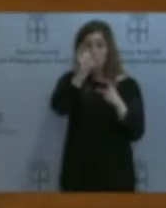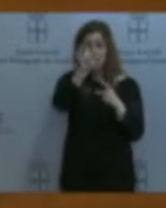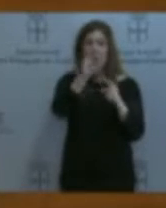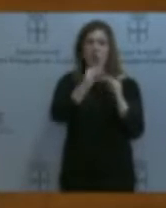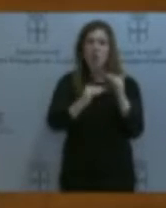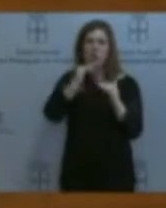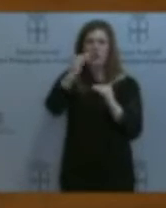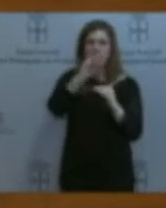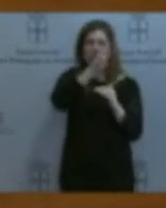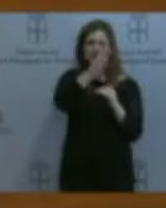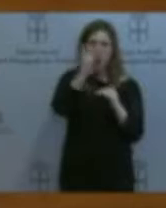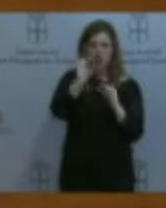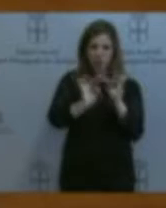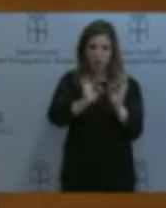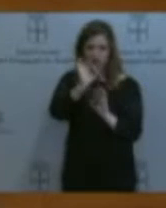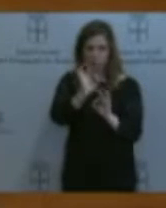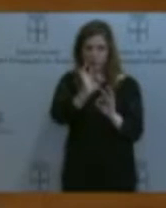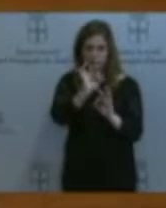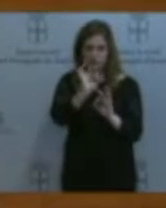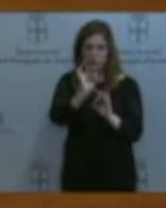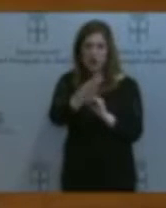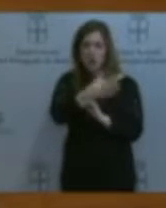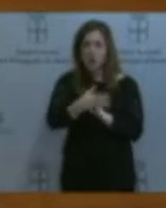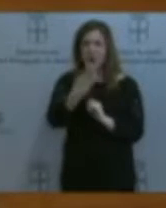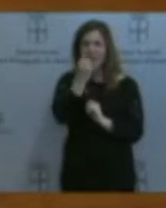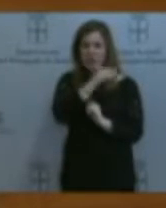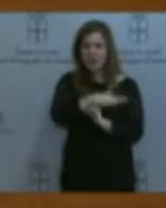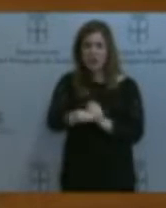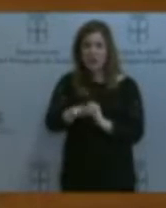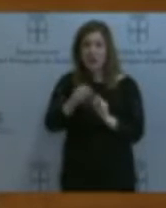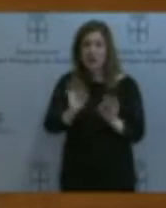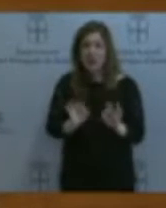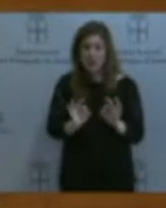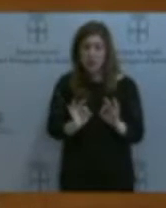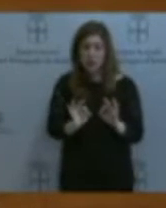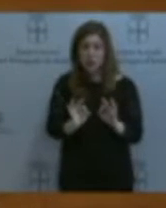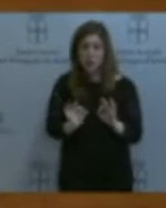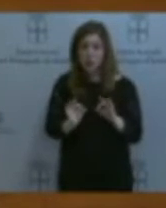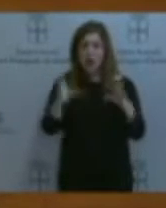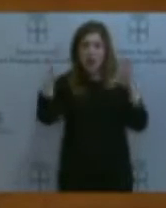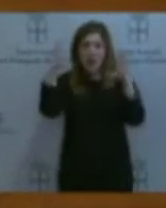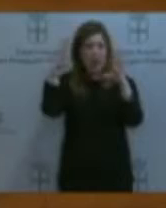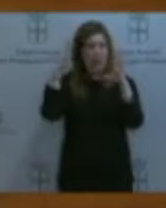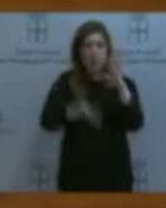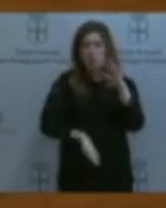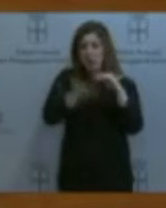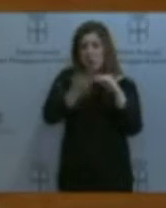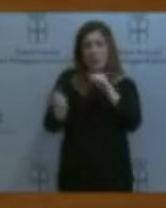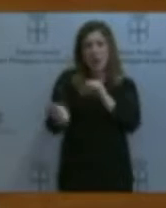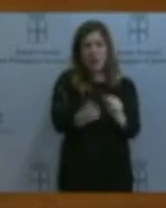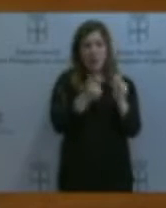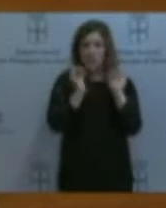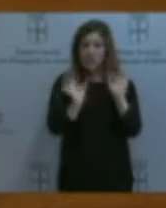con un 34%. Y, por tanto, es normal que eso copie inicialmente el enfoque del debate y que